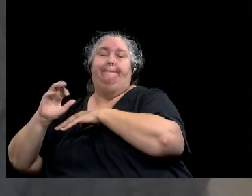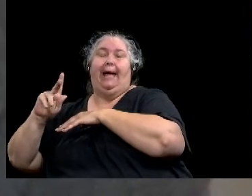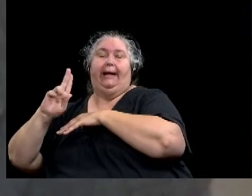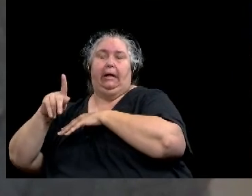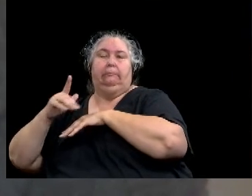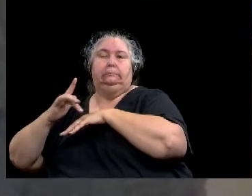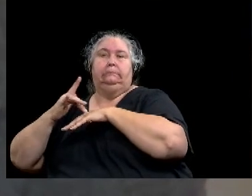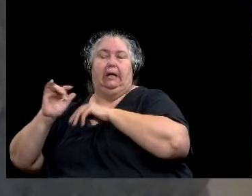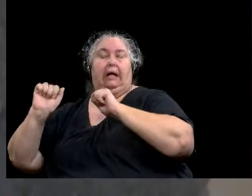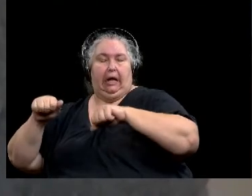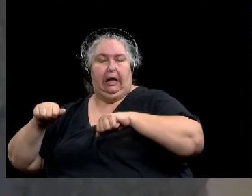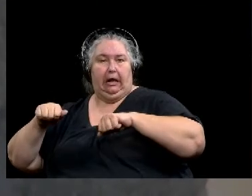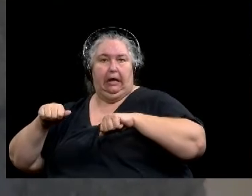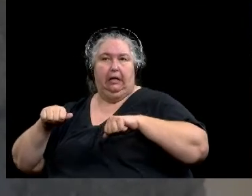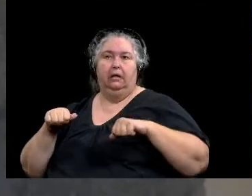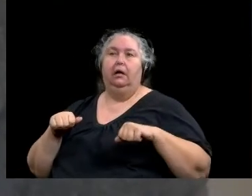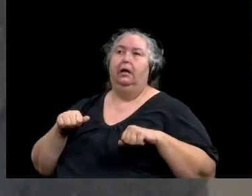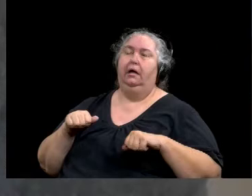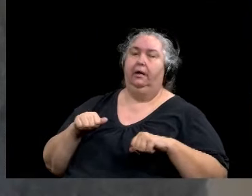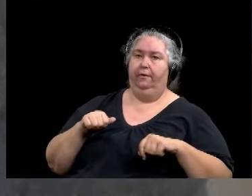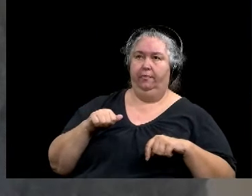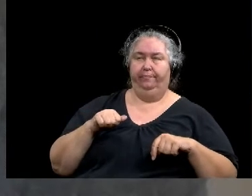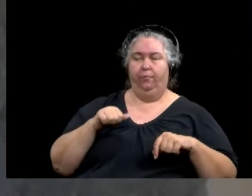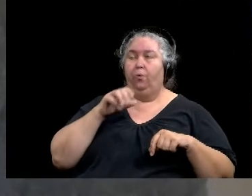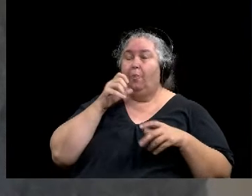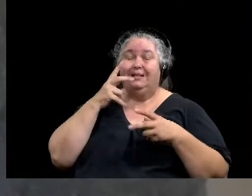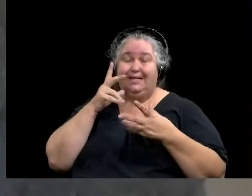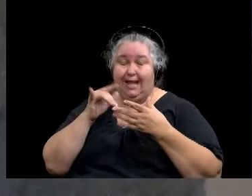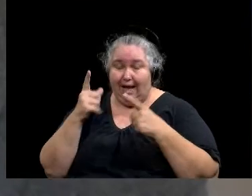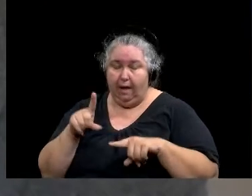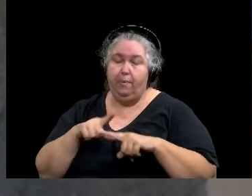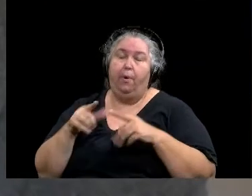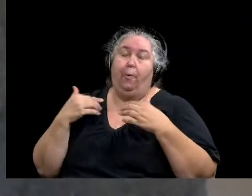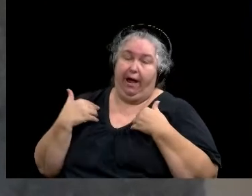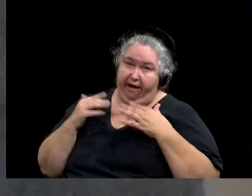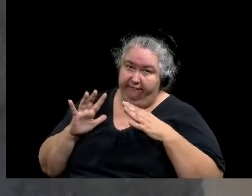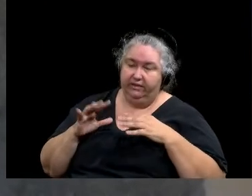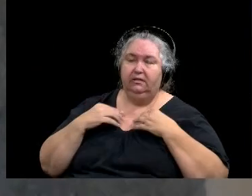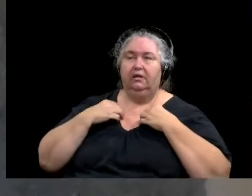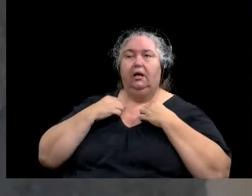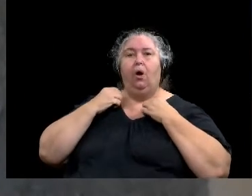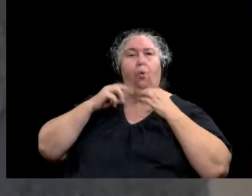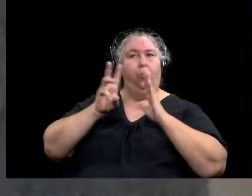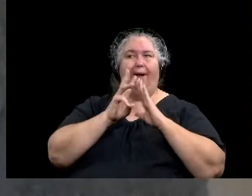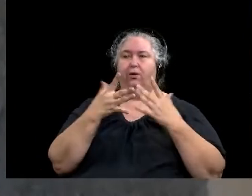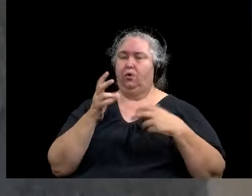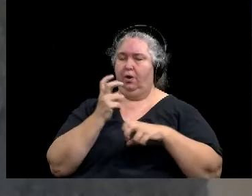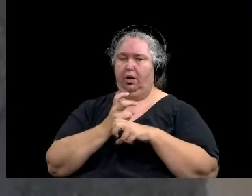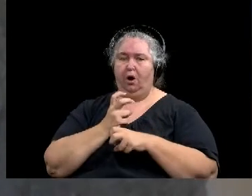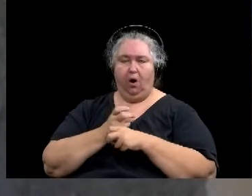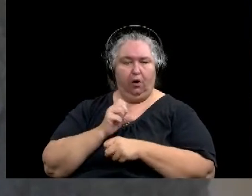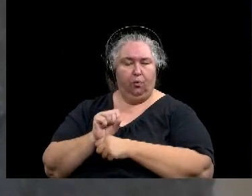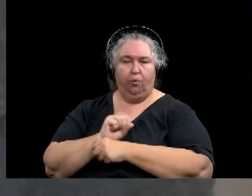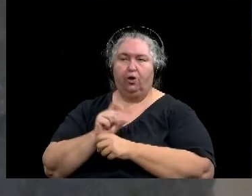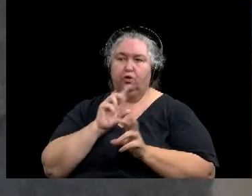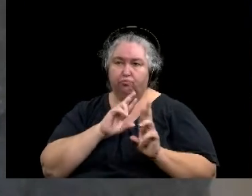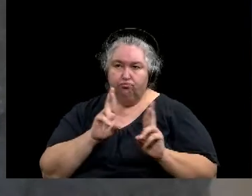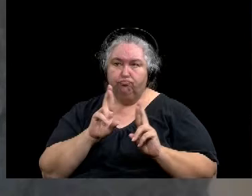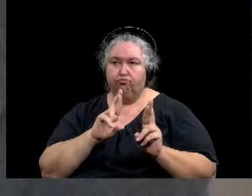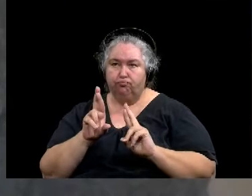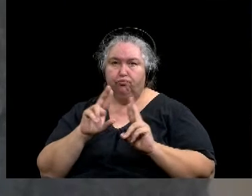estamos en bueno los números todavía pero eso no es para siempre